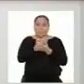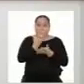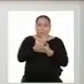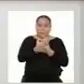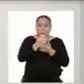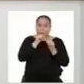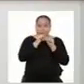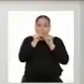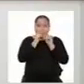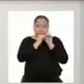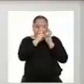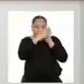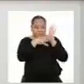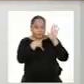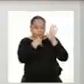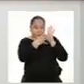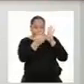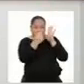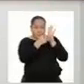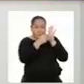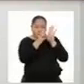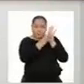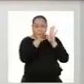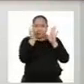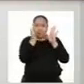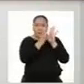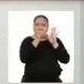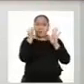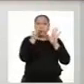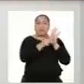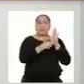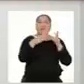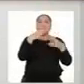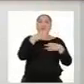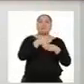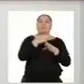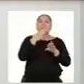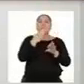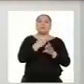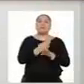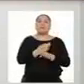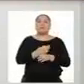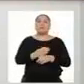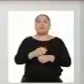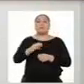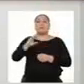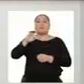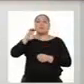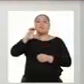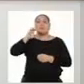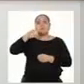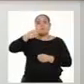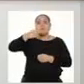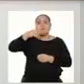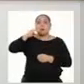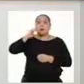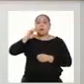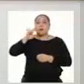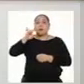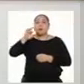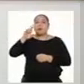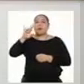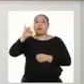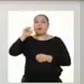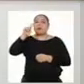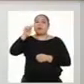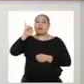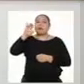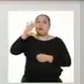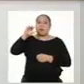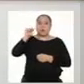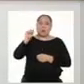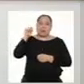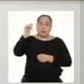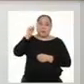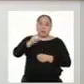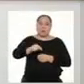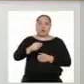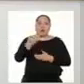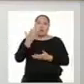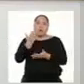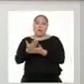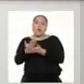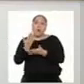valores para encontrar lo que necesitamos, es una estrategia heurística y se conoce como ensayo y error,